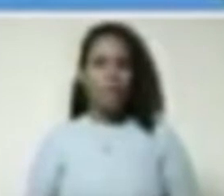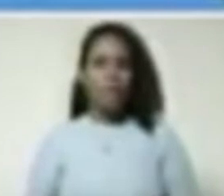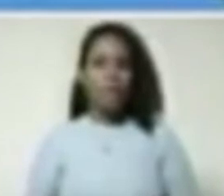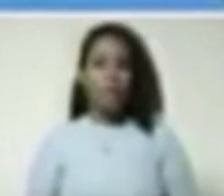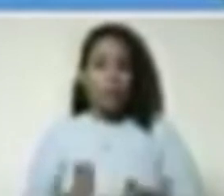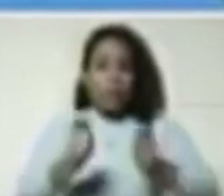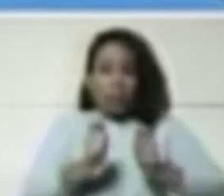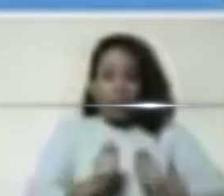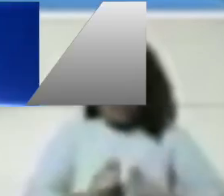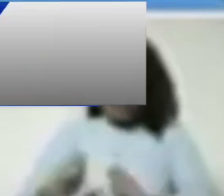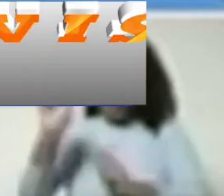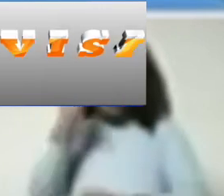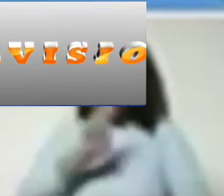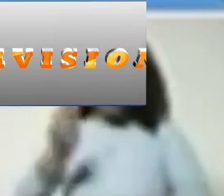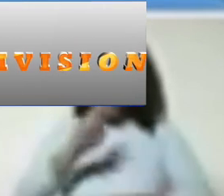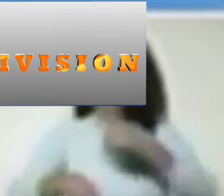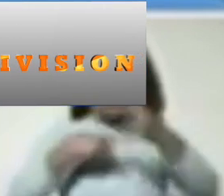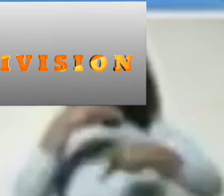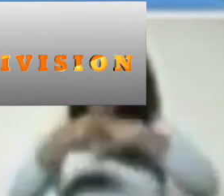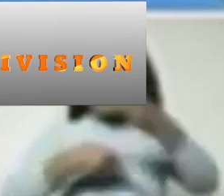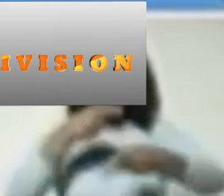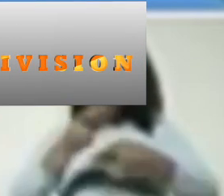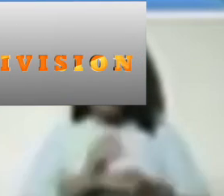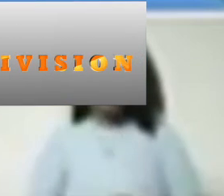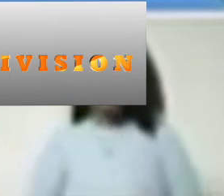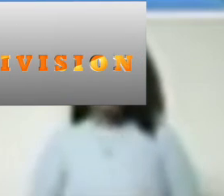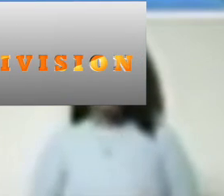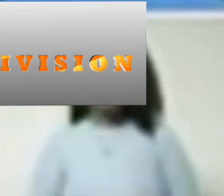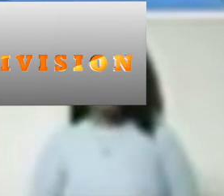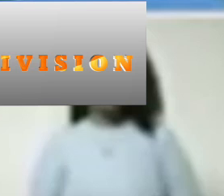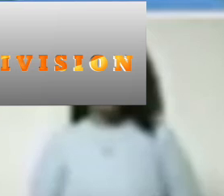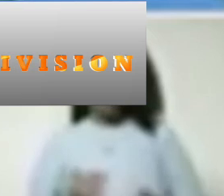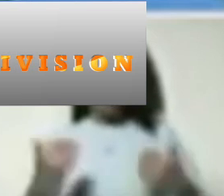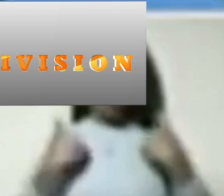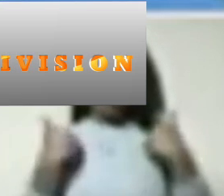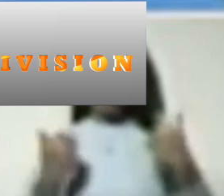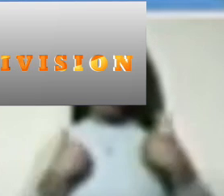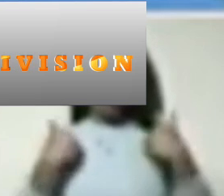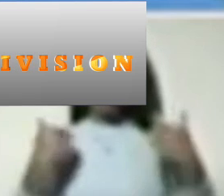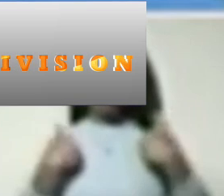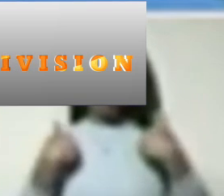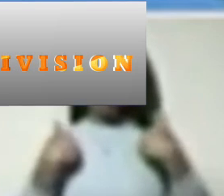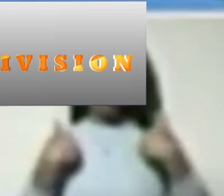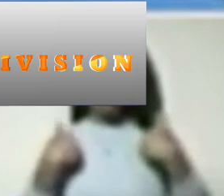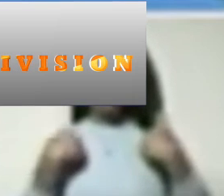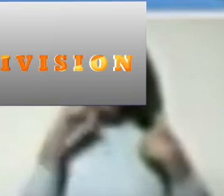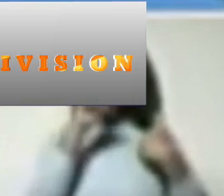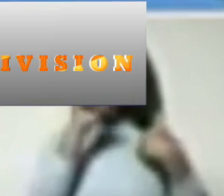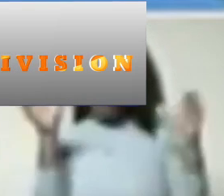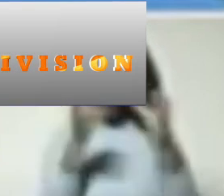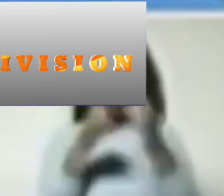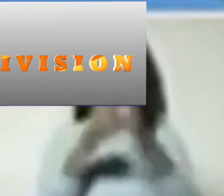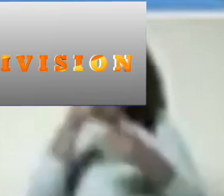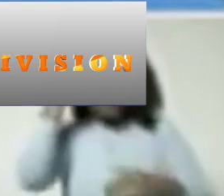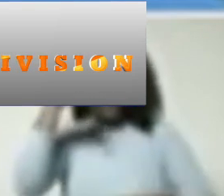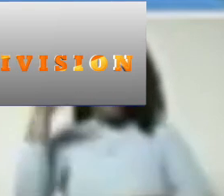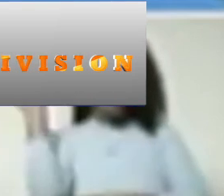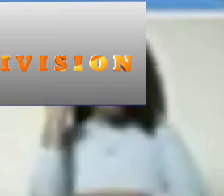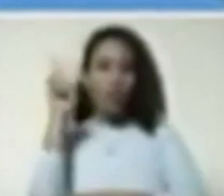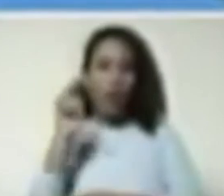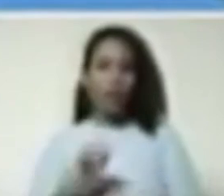tratando de utilizar políticamente el sufrir de un grupo de la población